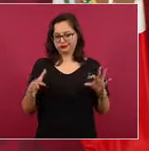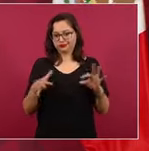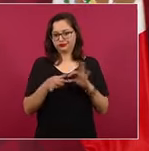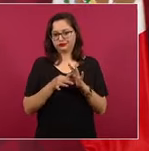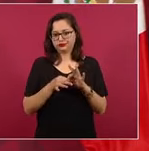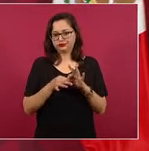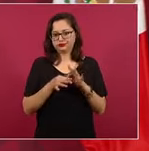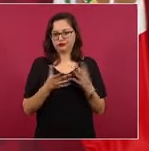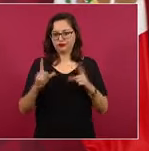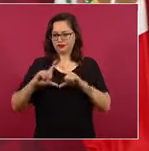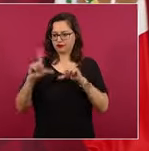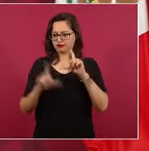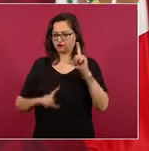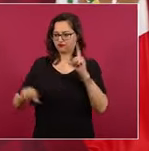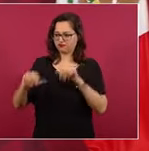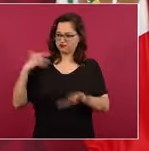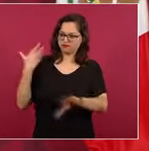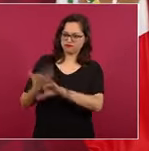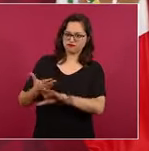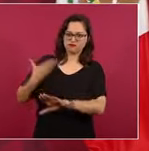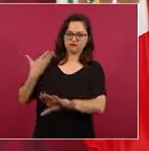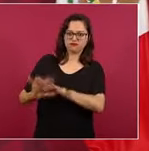en contra de la transformación.